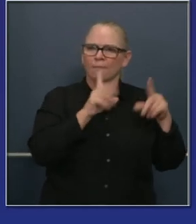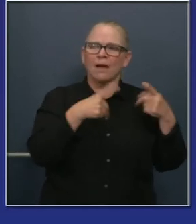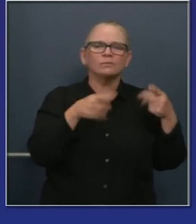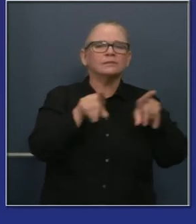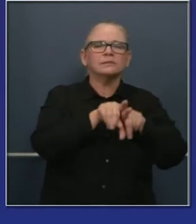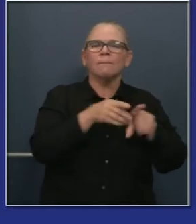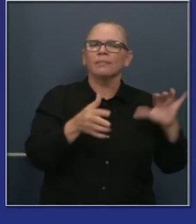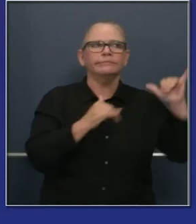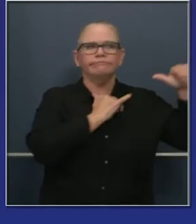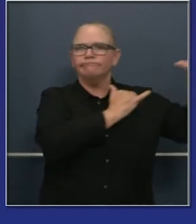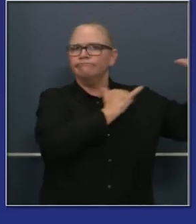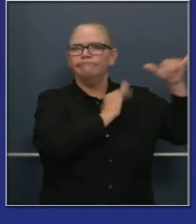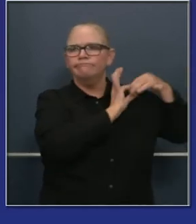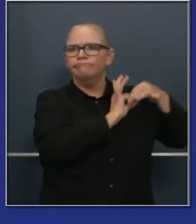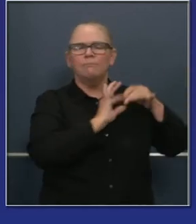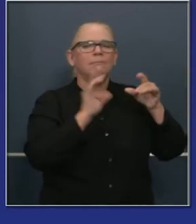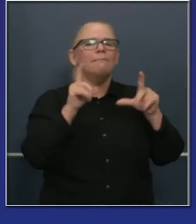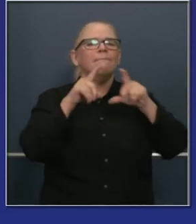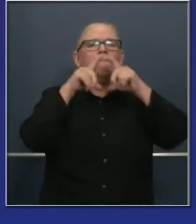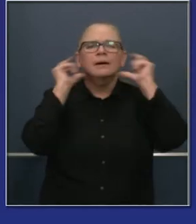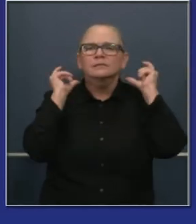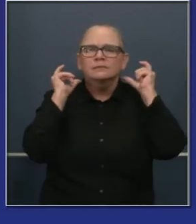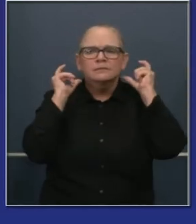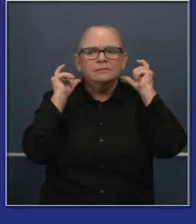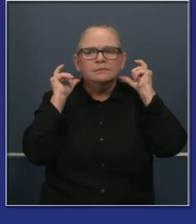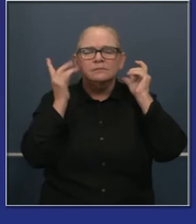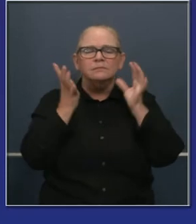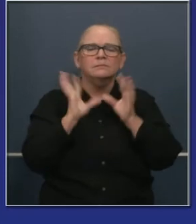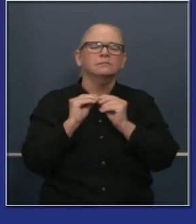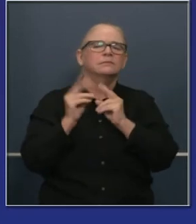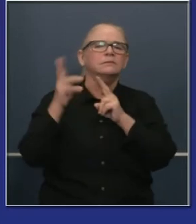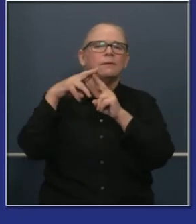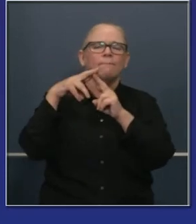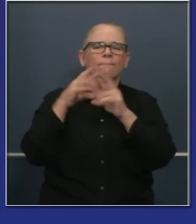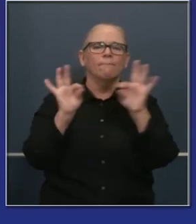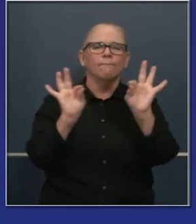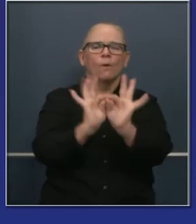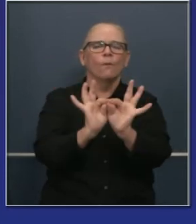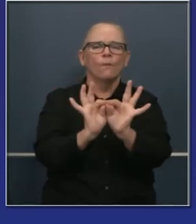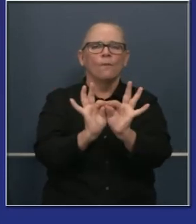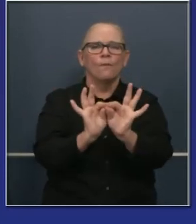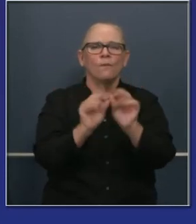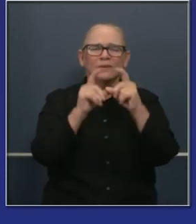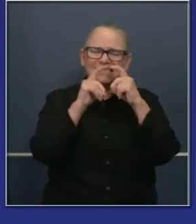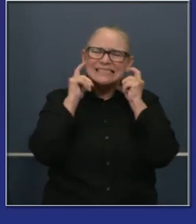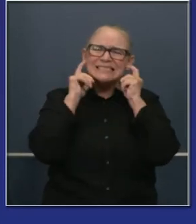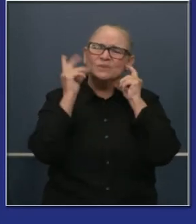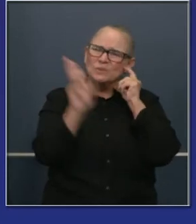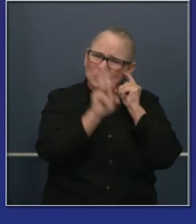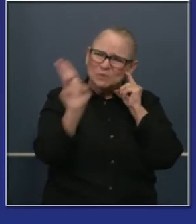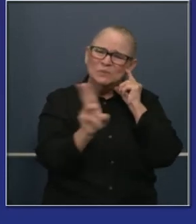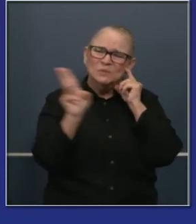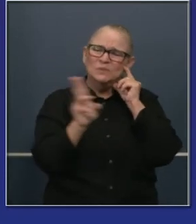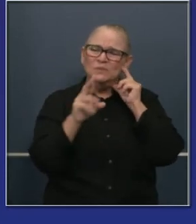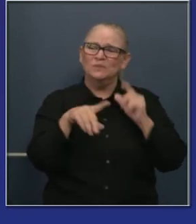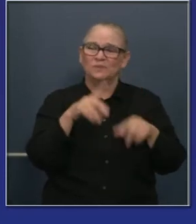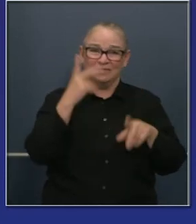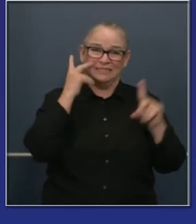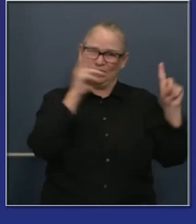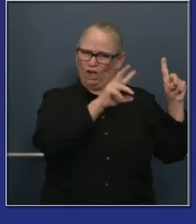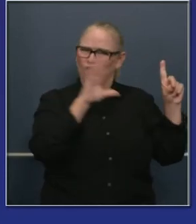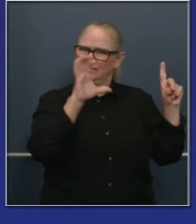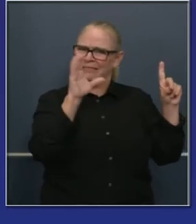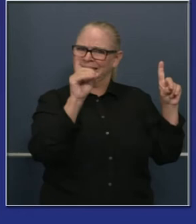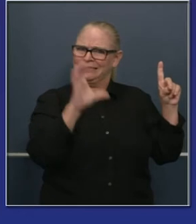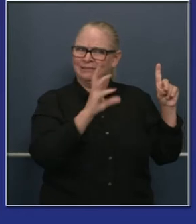de la intervención no quirúrgica de ponerse la máscara que es más poderosa que una vacuna fíjense en los